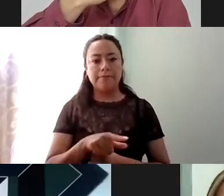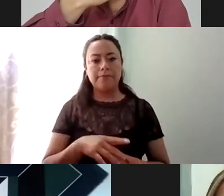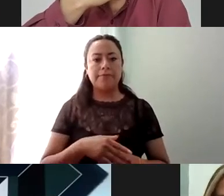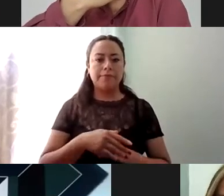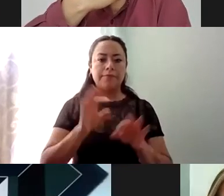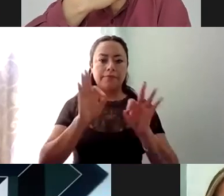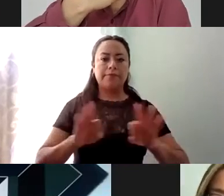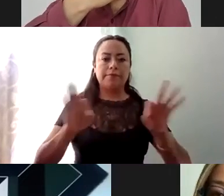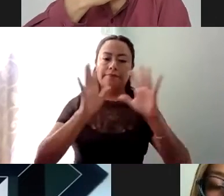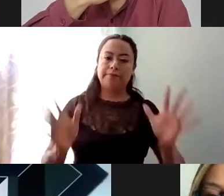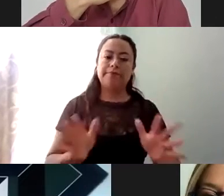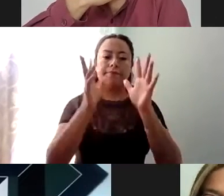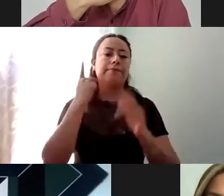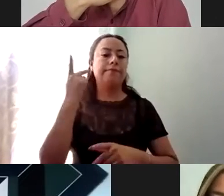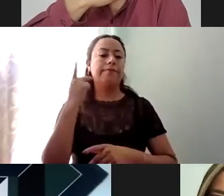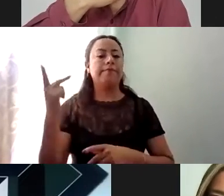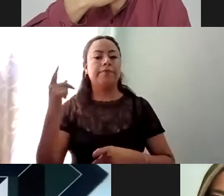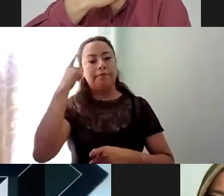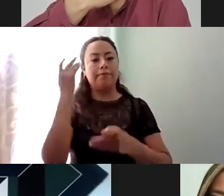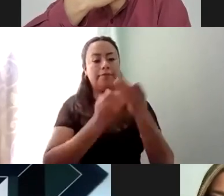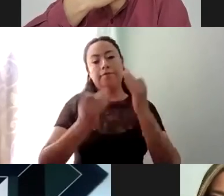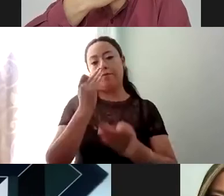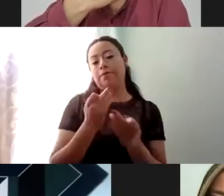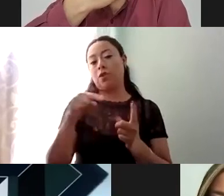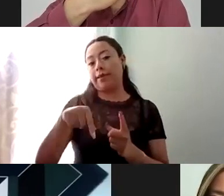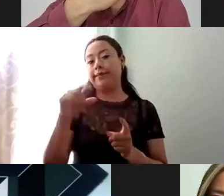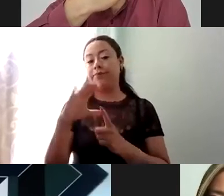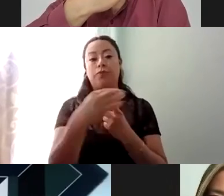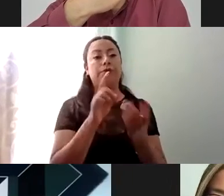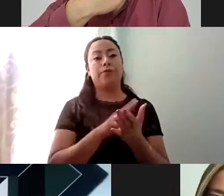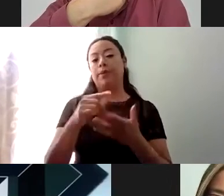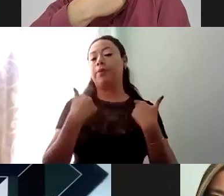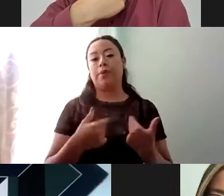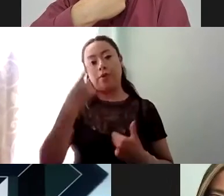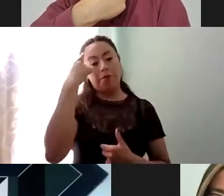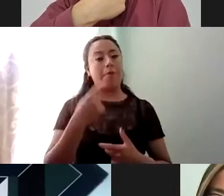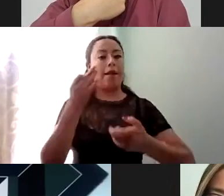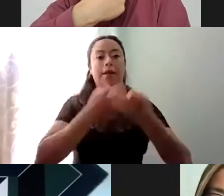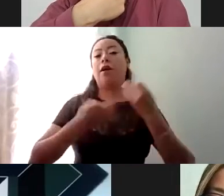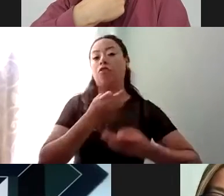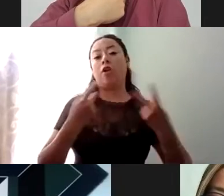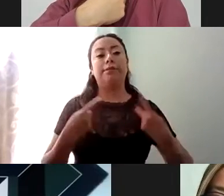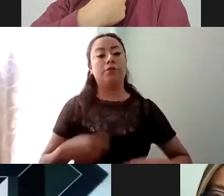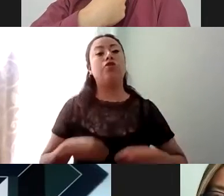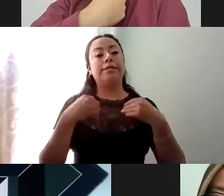Comisión de Derechos Humanos para la Ciudad de México, para todos los trabajadores que habitamos en la Ciudad de México, ¿no?